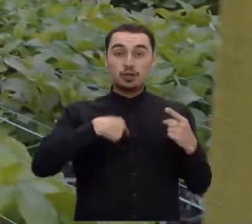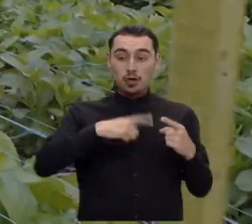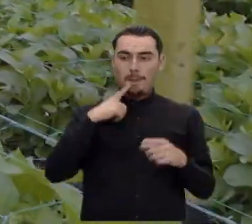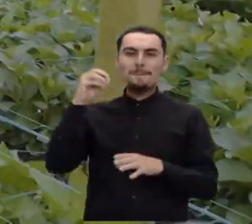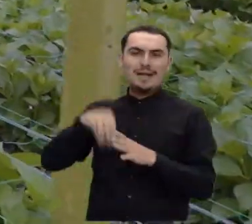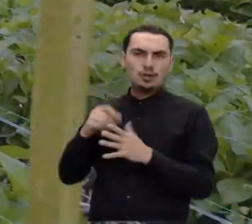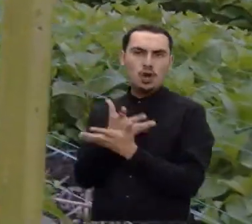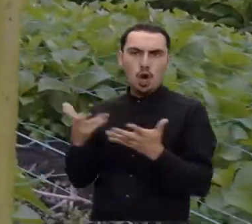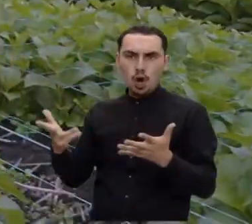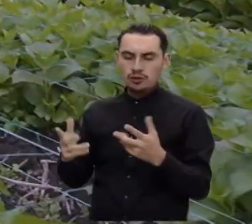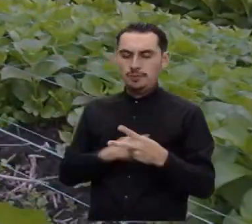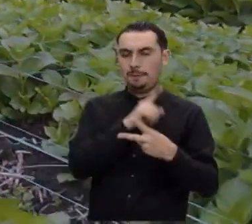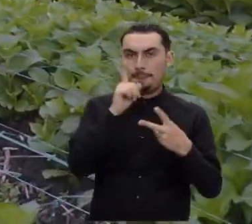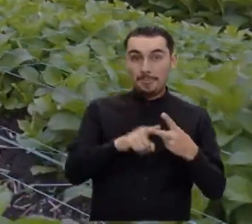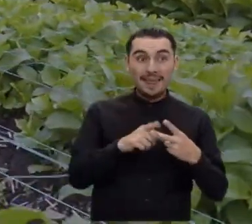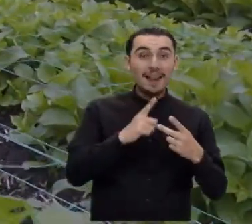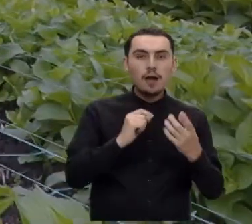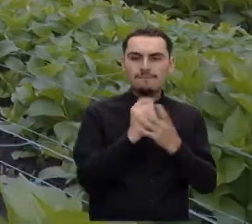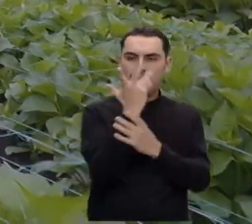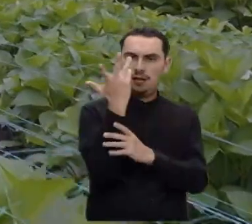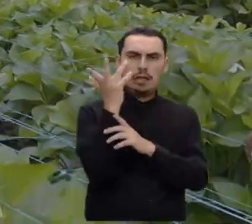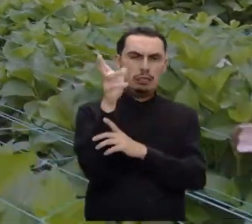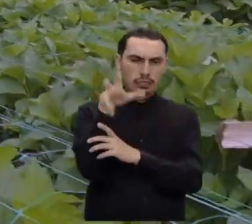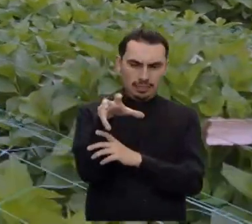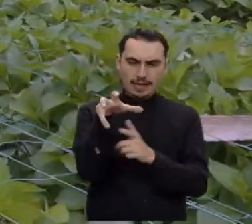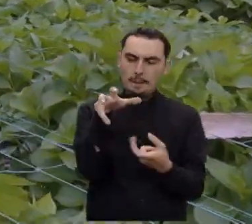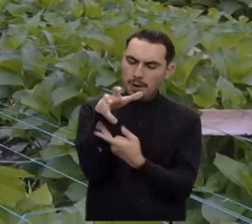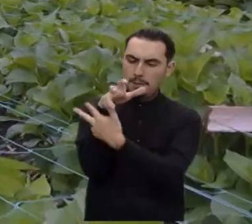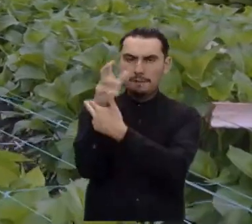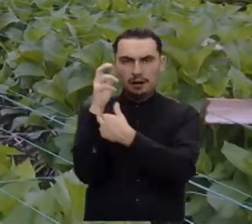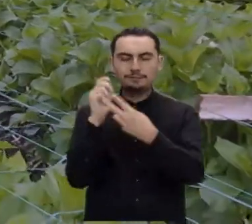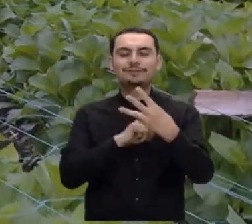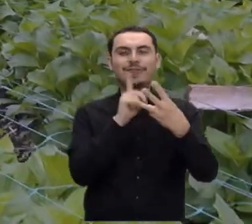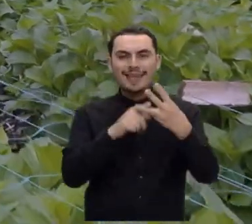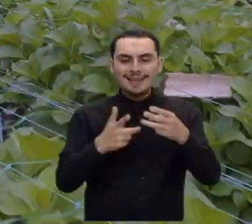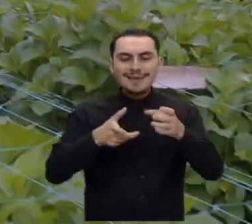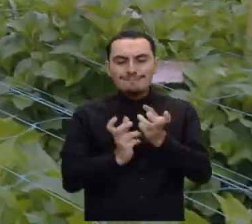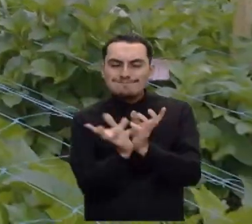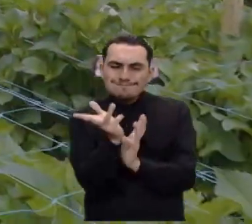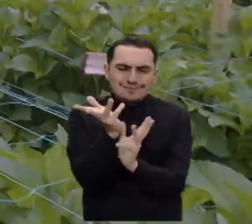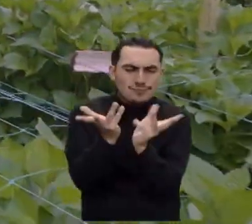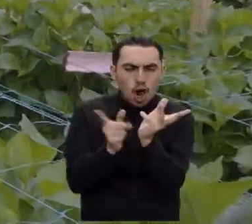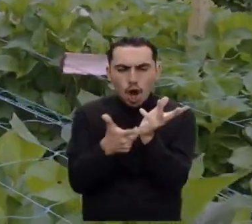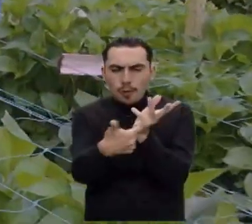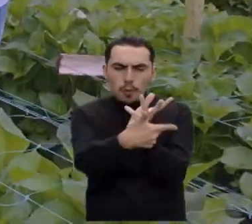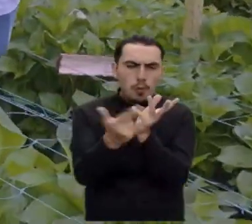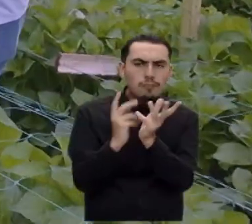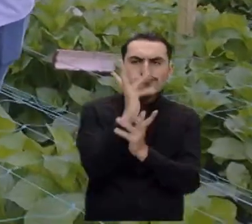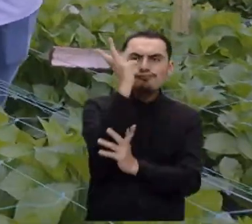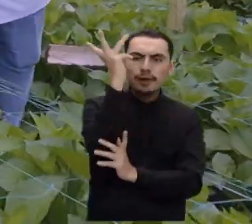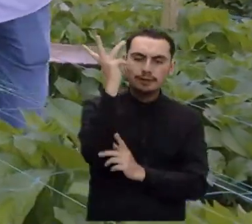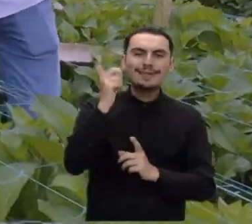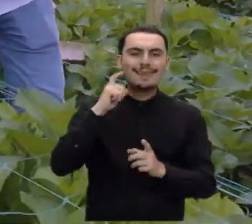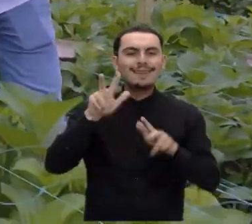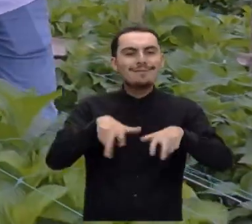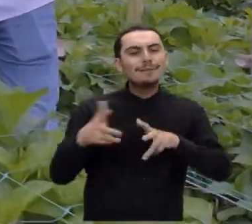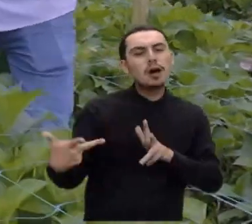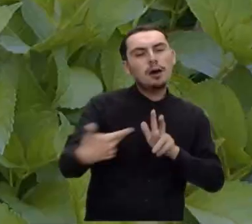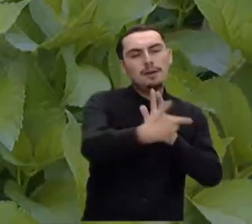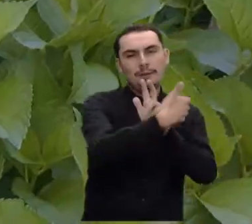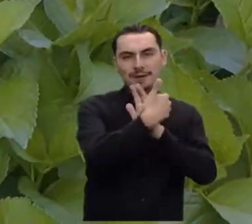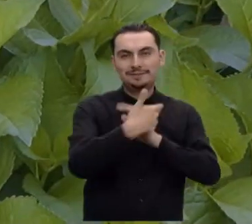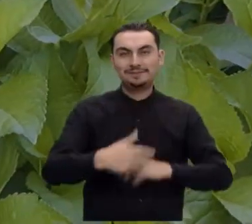de residuos, el corte de flor pasada, la de hierba, pues sacar las malezas y las